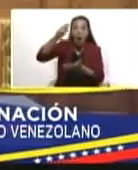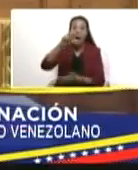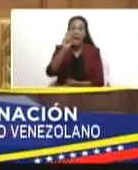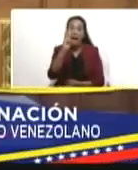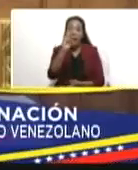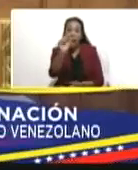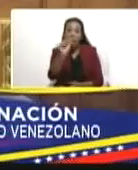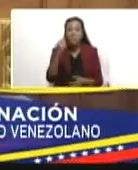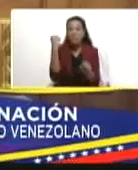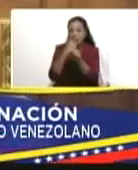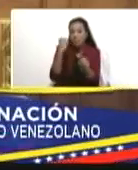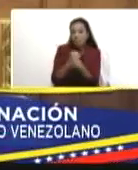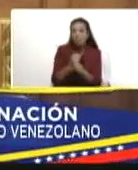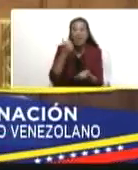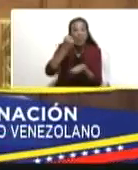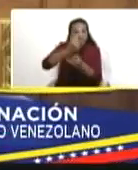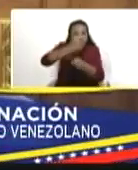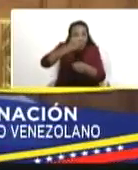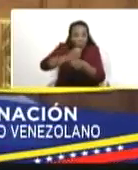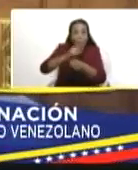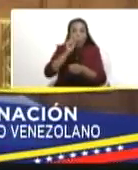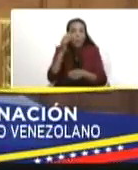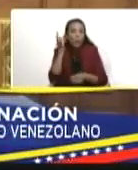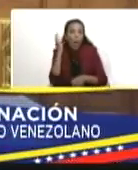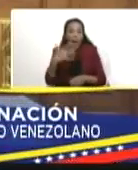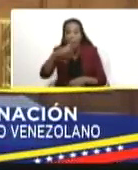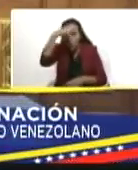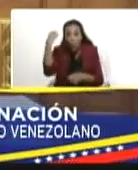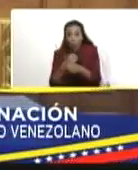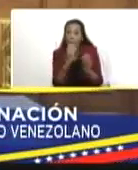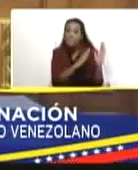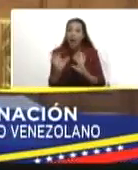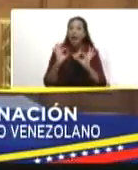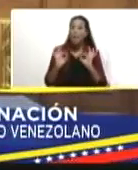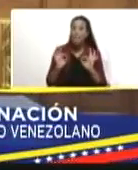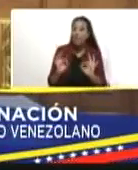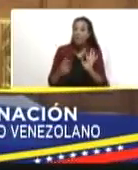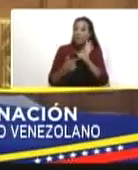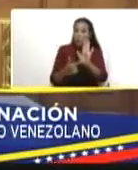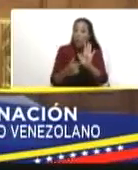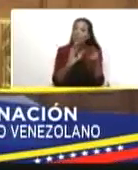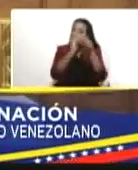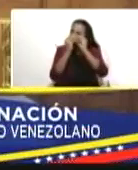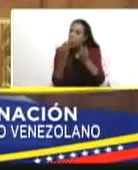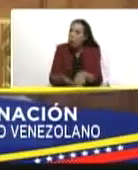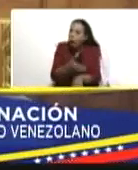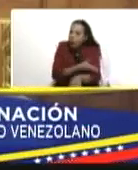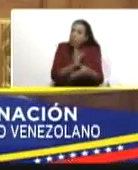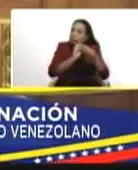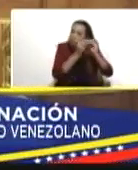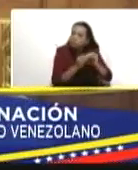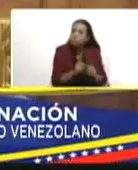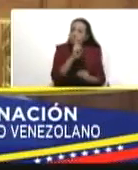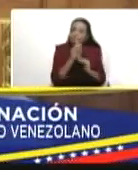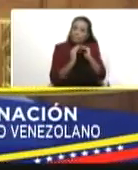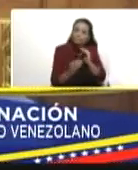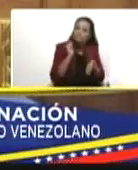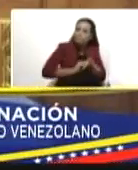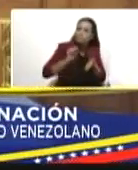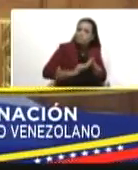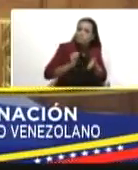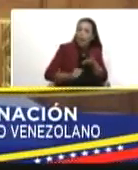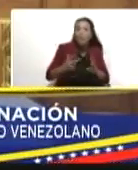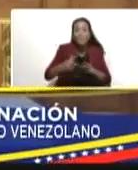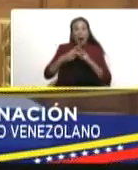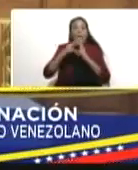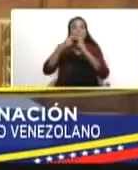laboral para los trabajadores y trabajadoras tenemos un plan especial que estamos diseñando de Gran calado para sus